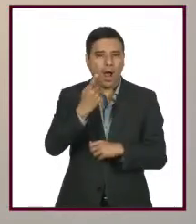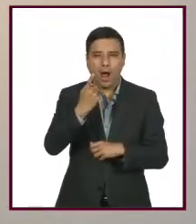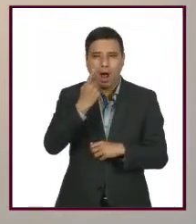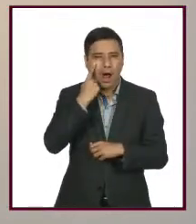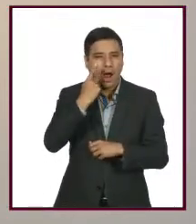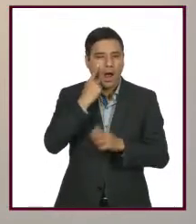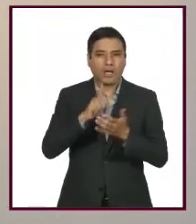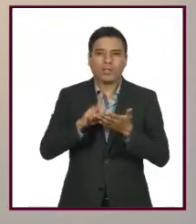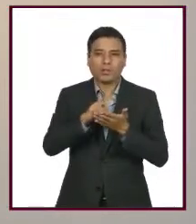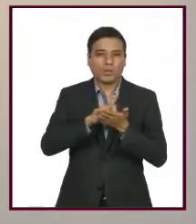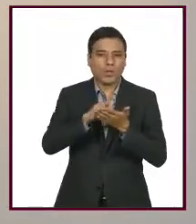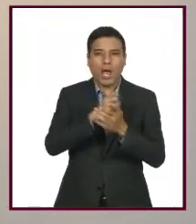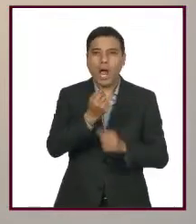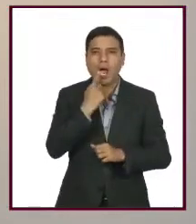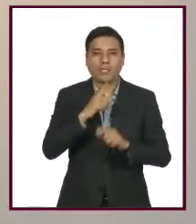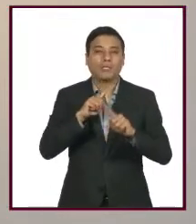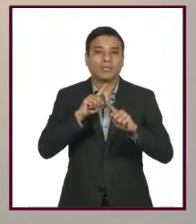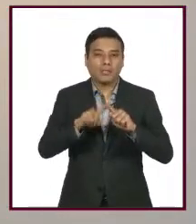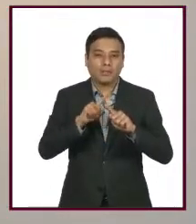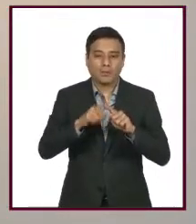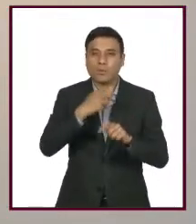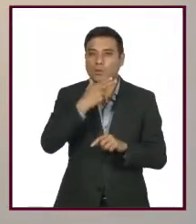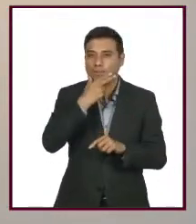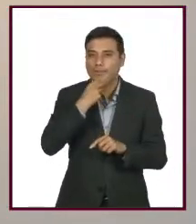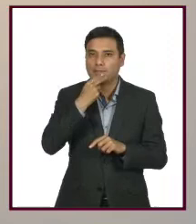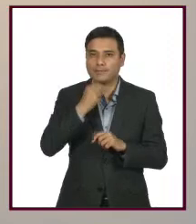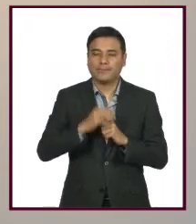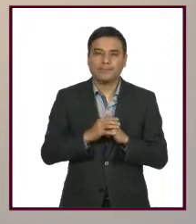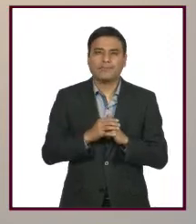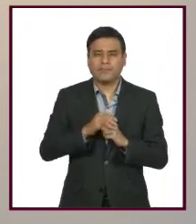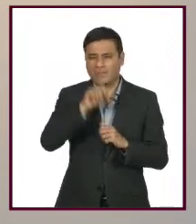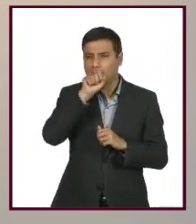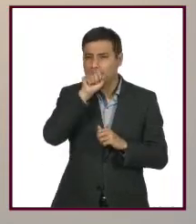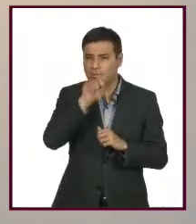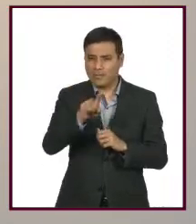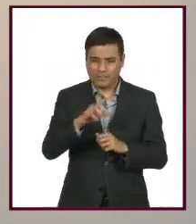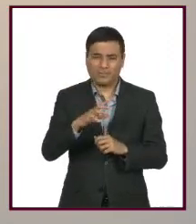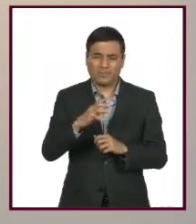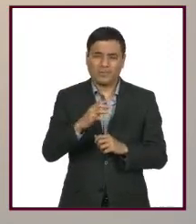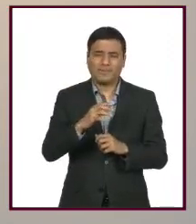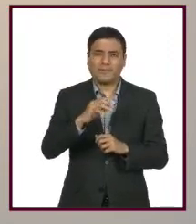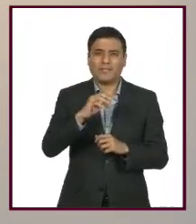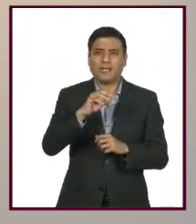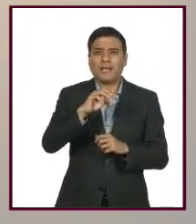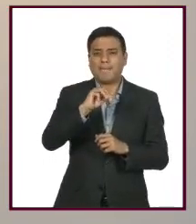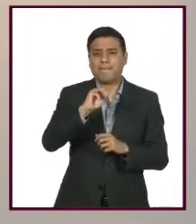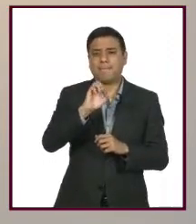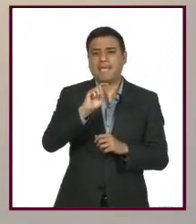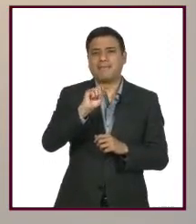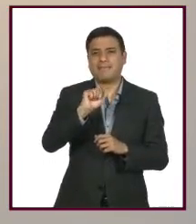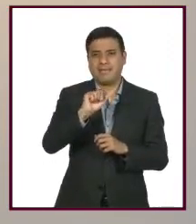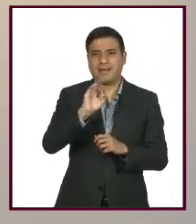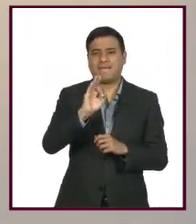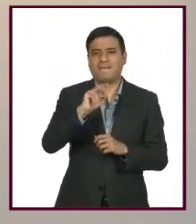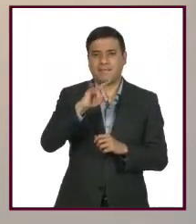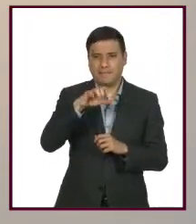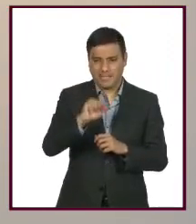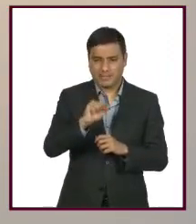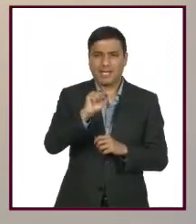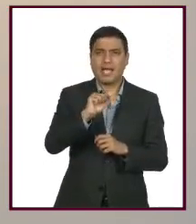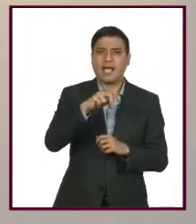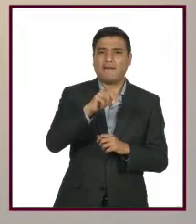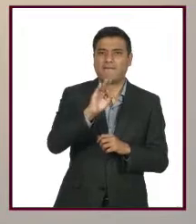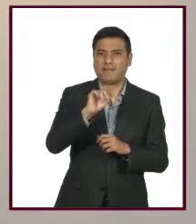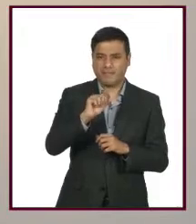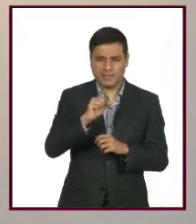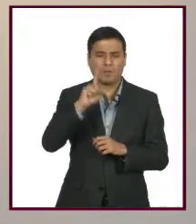de frecuencia en varones, aunque también el uso de las anfetaminas y metanfetaminas en los últimos años en